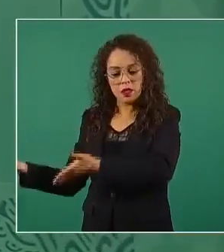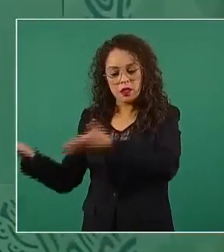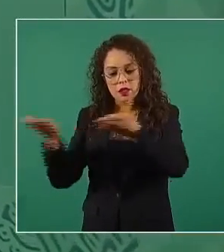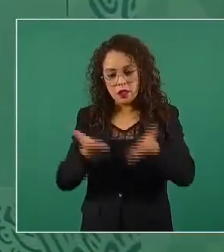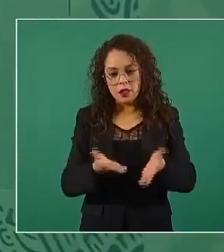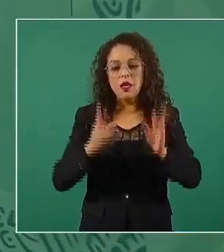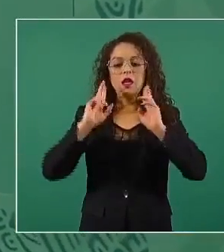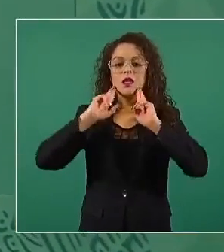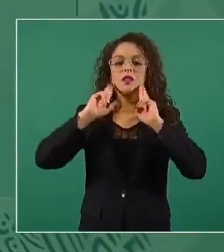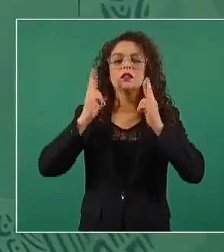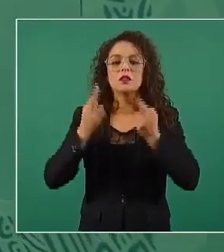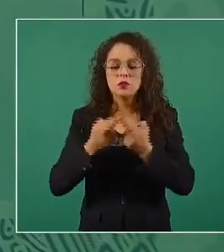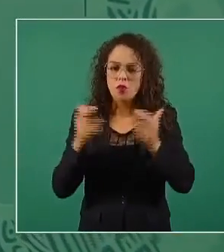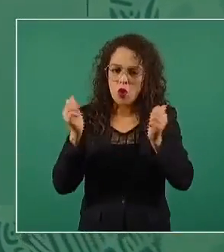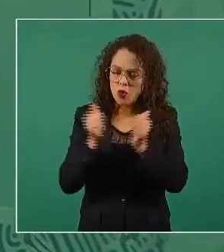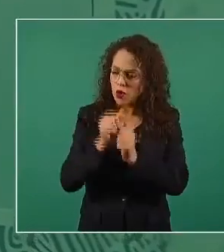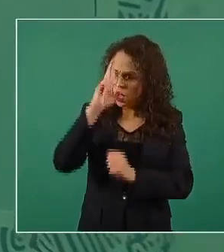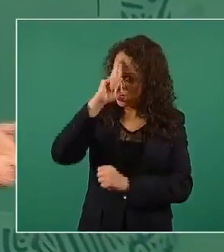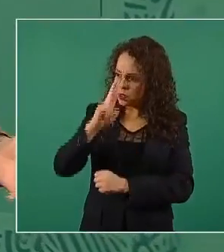respetuosa,